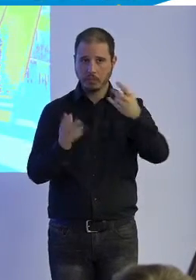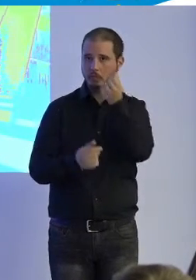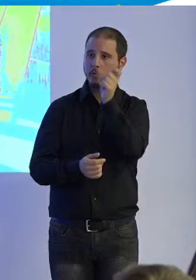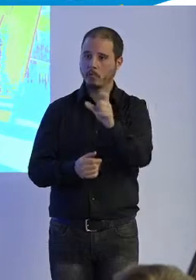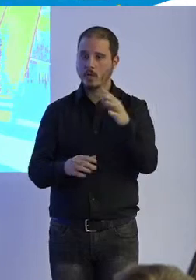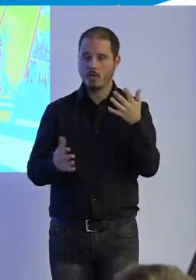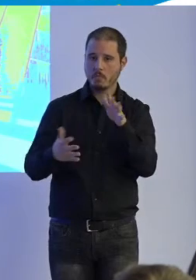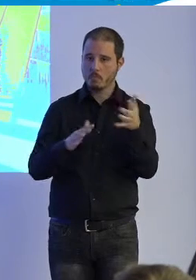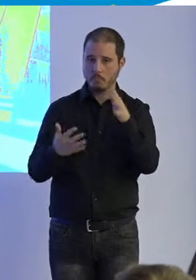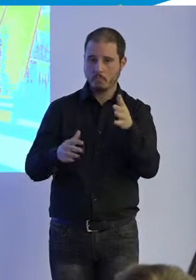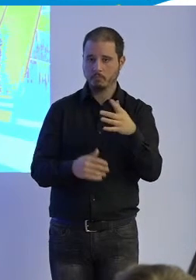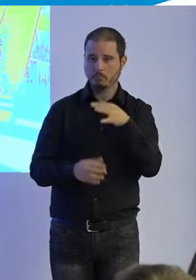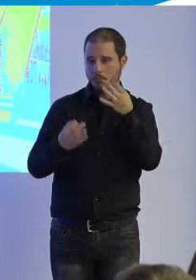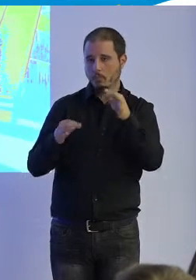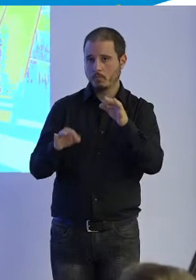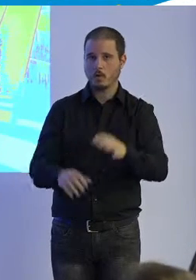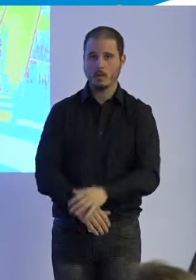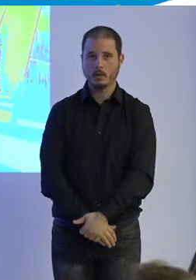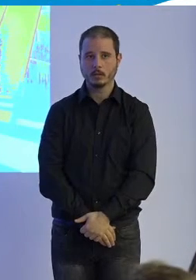razonables. ¿Vale?